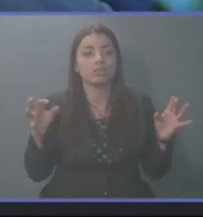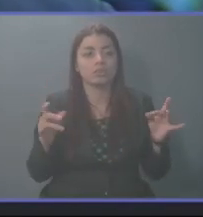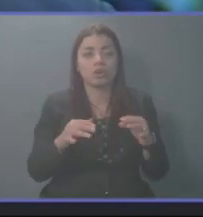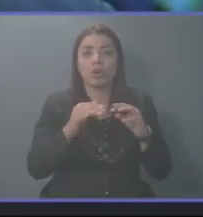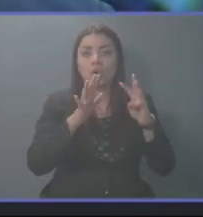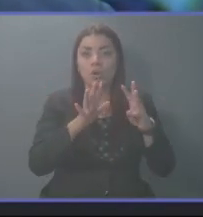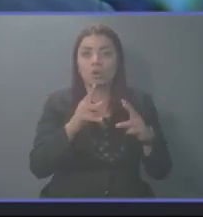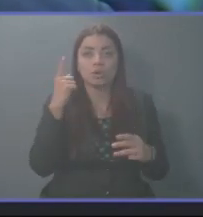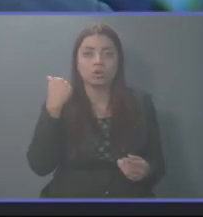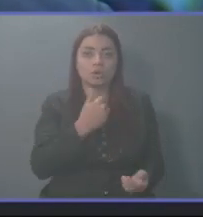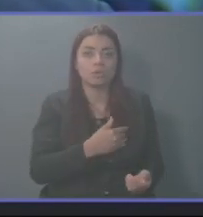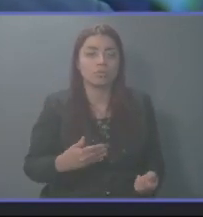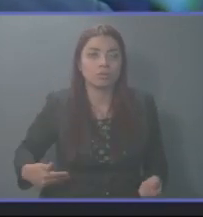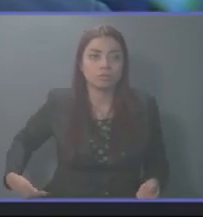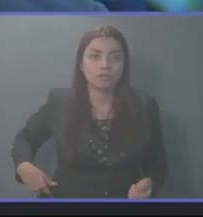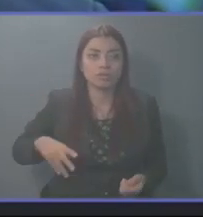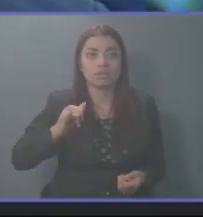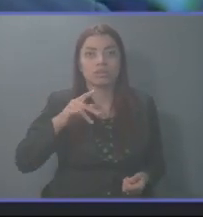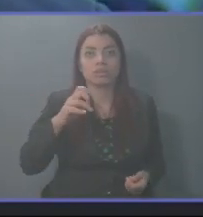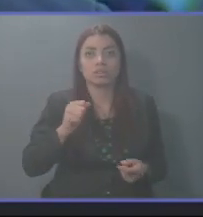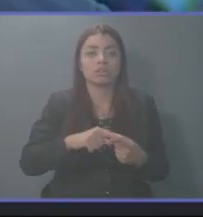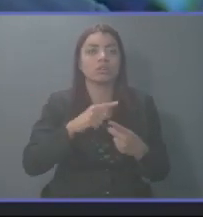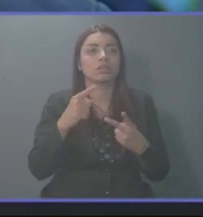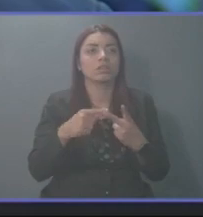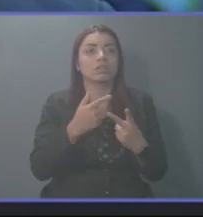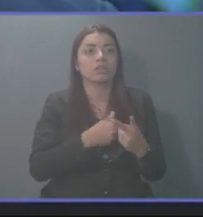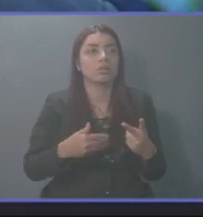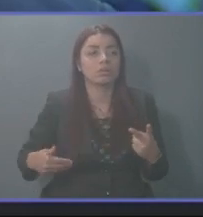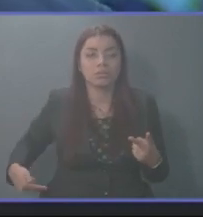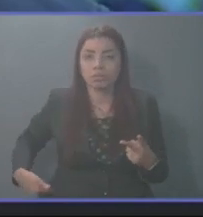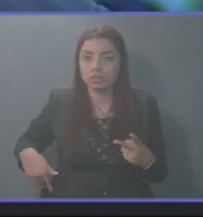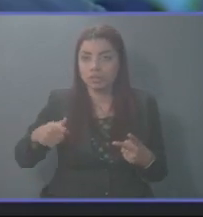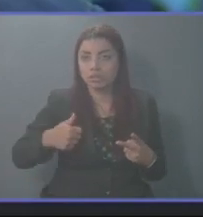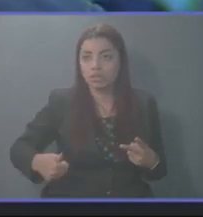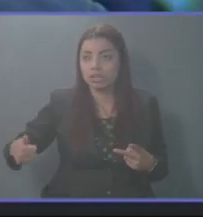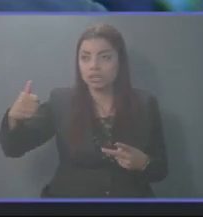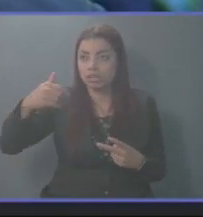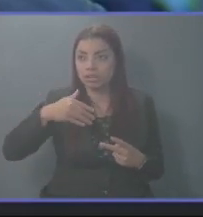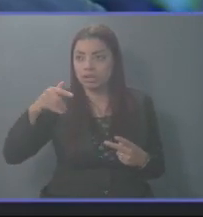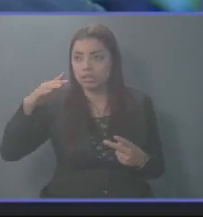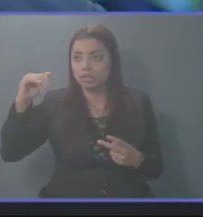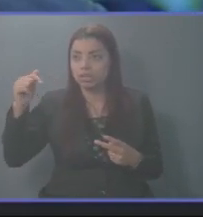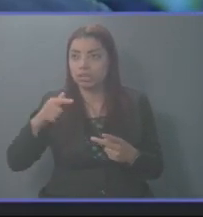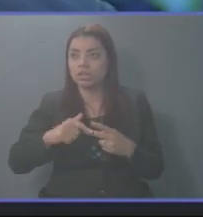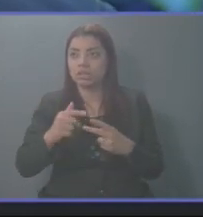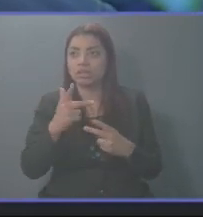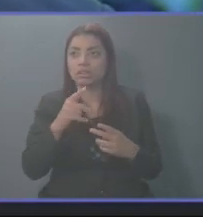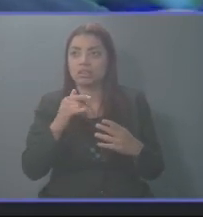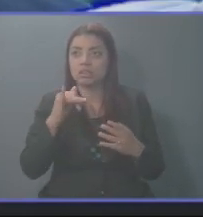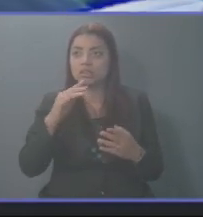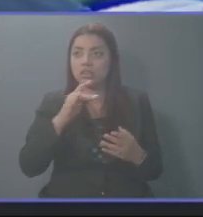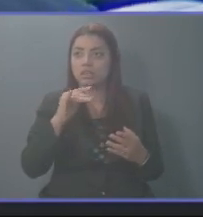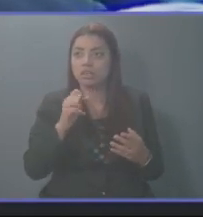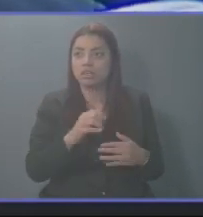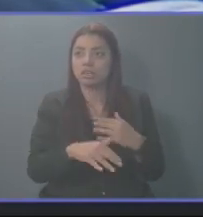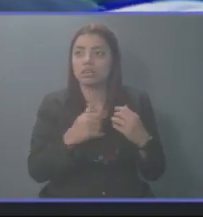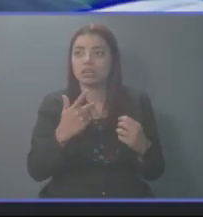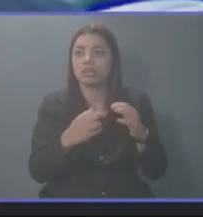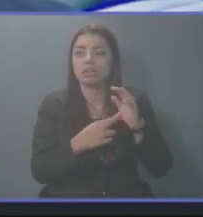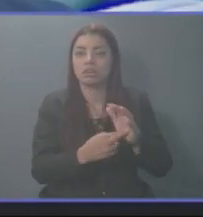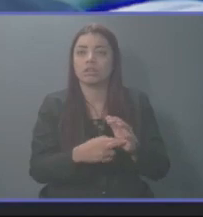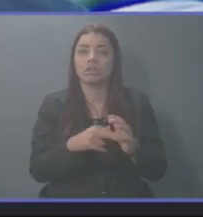el presidente del INDES nombrado por el presidente de la República, 3 nombrados por el presidente del INDES, 3 representantes de las